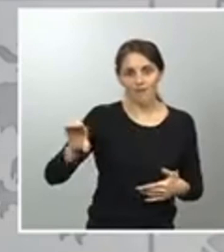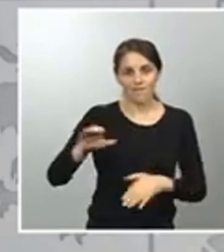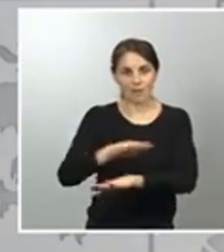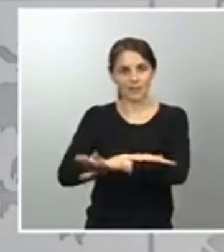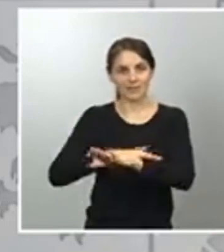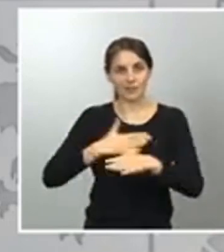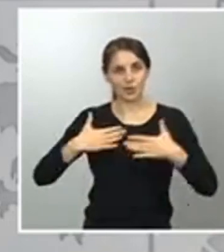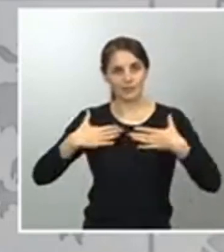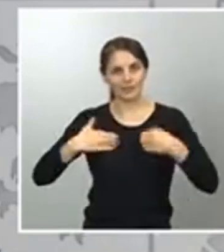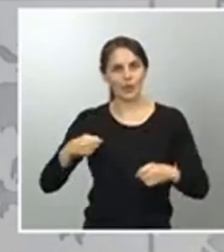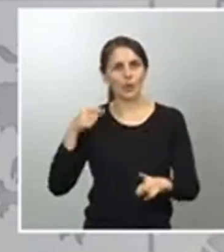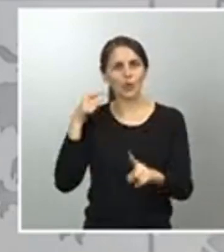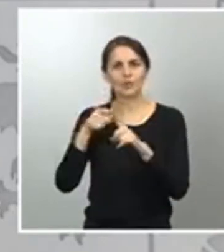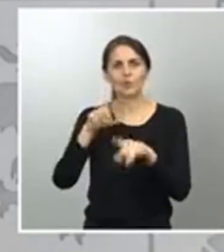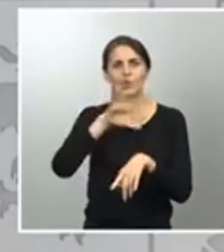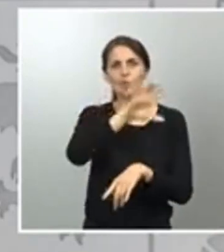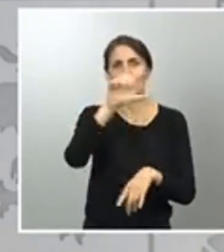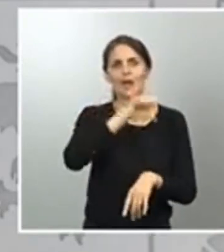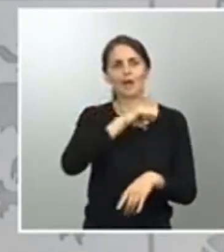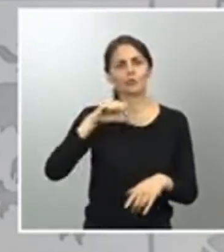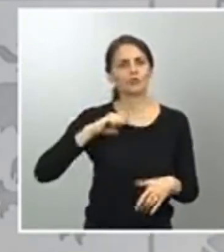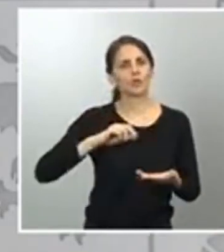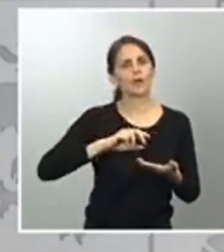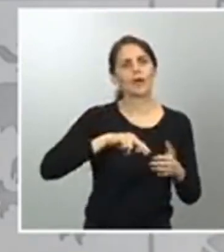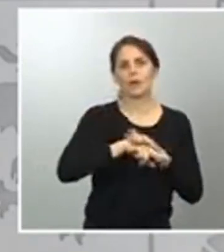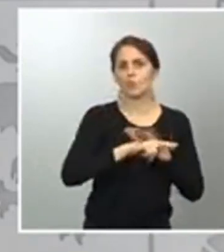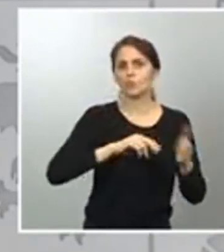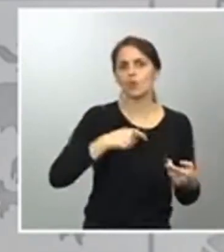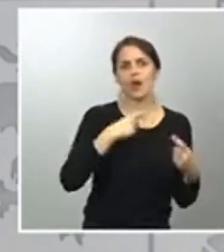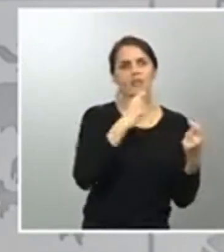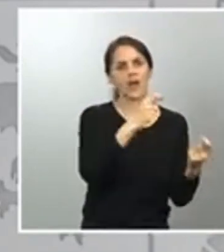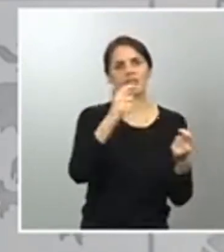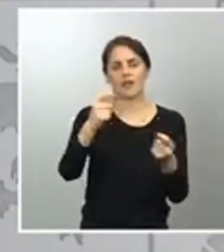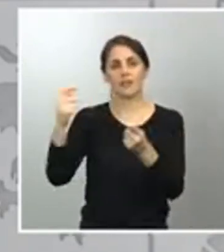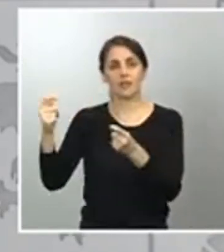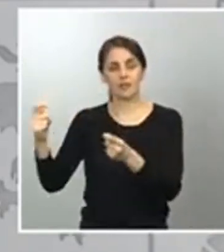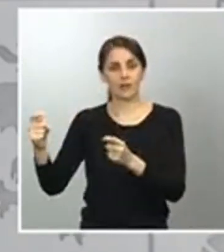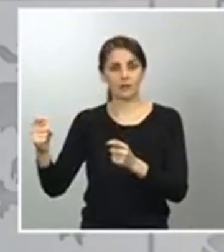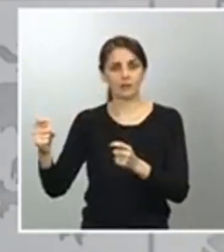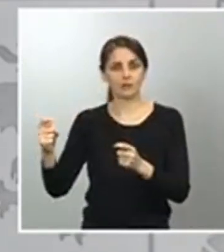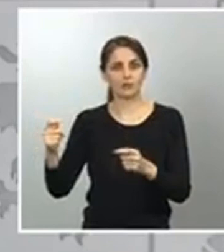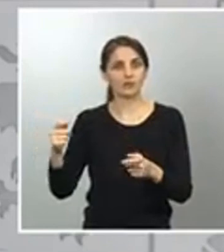comunidades autónomas, dar recursos a las autonomías precisamente para,